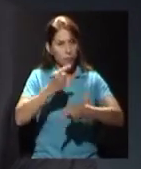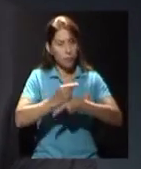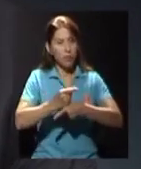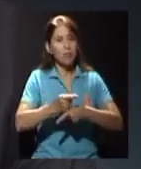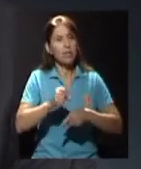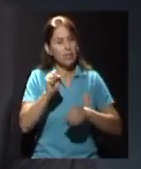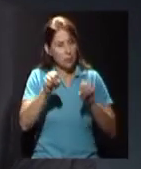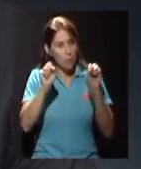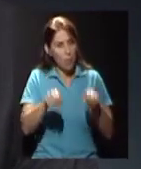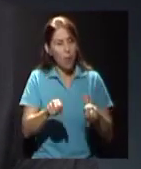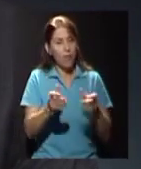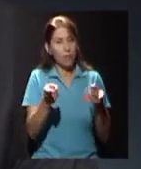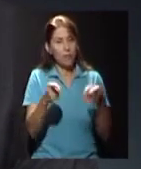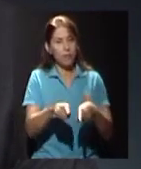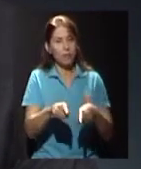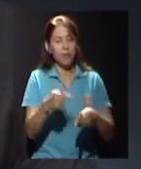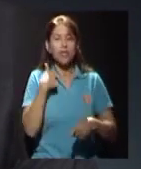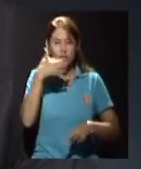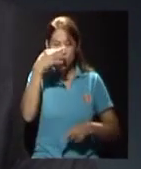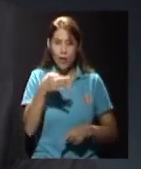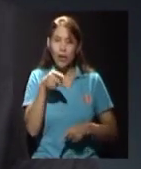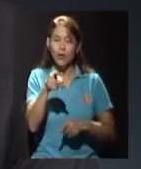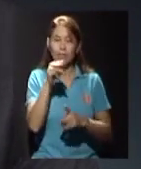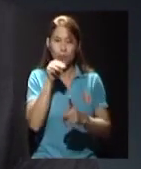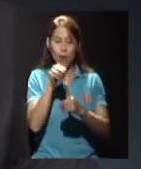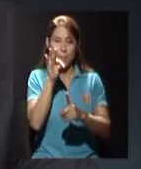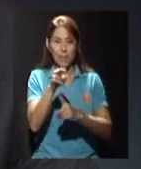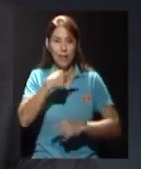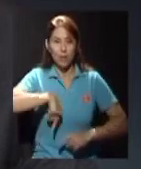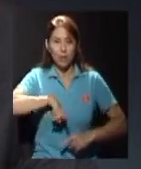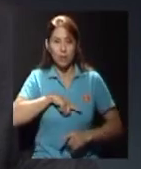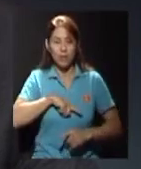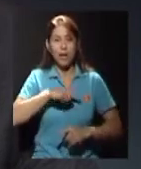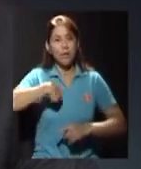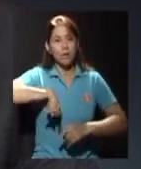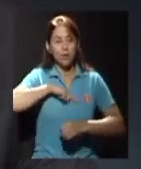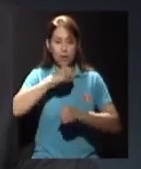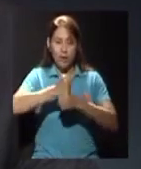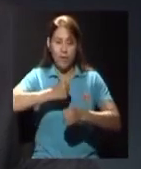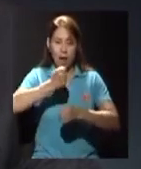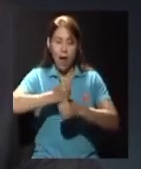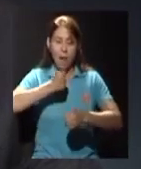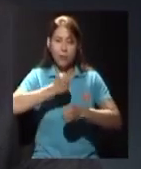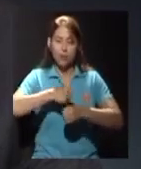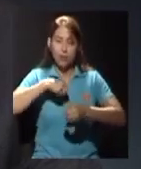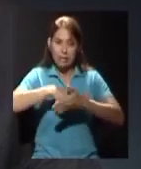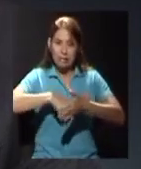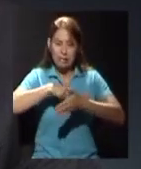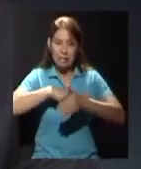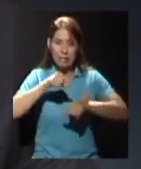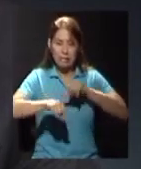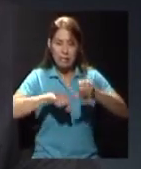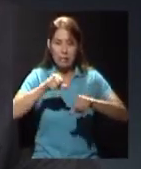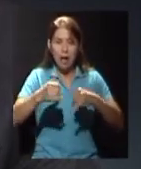población y yo creo que es una de las grandes metas que tenemos trabajamos intensamente ahora en